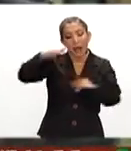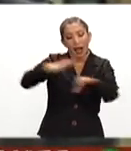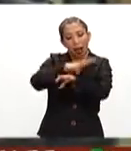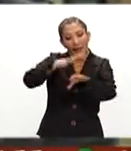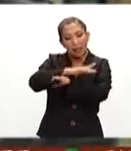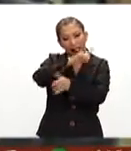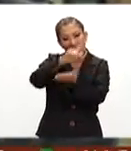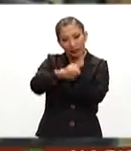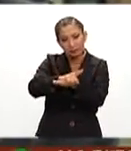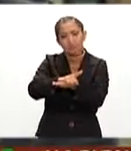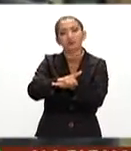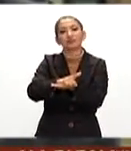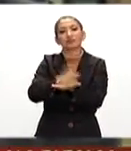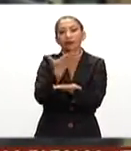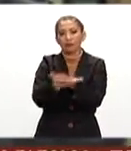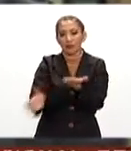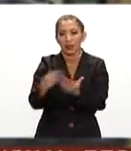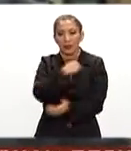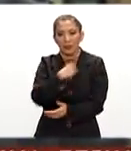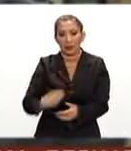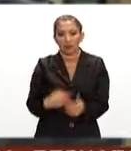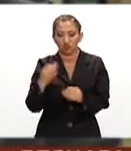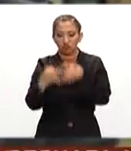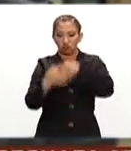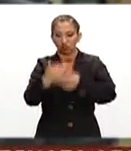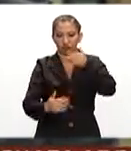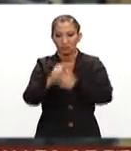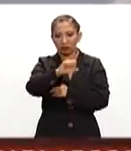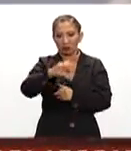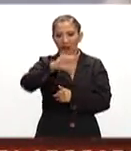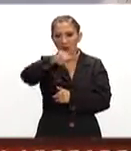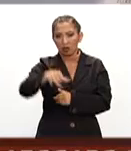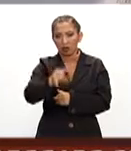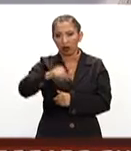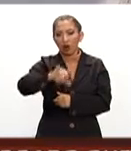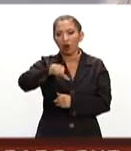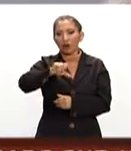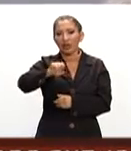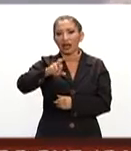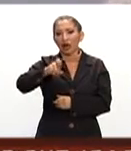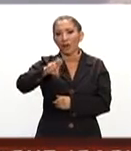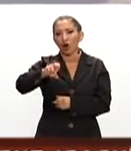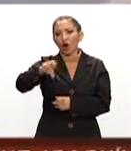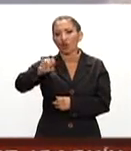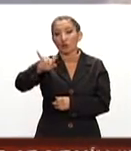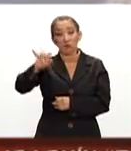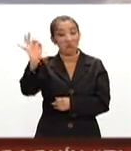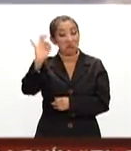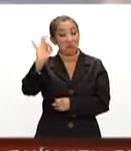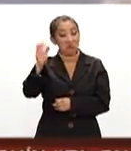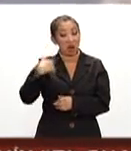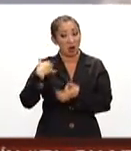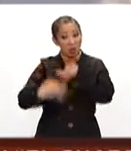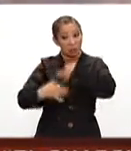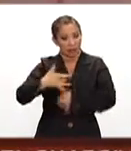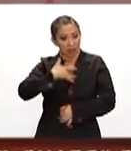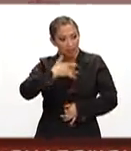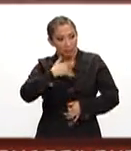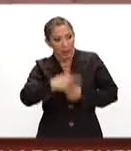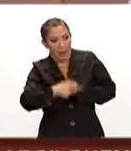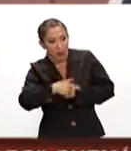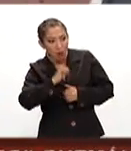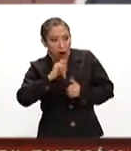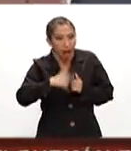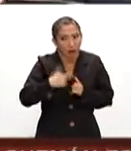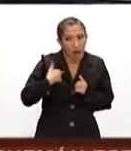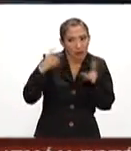reforma legislativa. Por su parte, el ministro de la Suprema Corte de Justicia, José Ramón Cosío, aseguró que si un juez siente peligro por los casos que